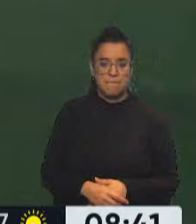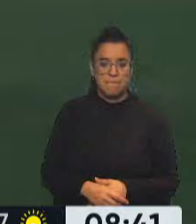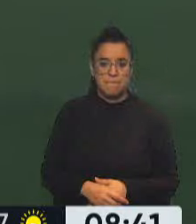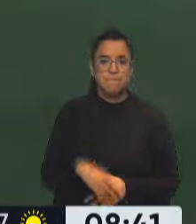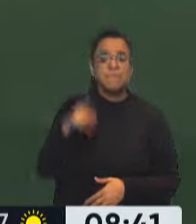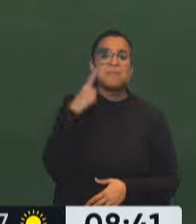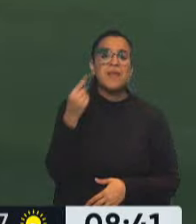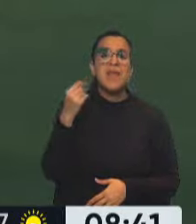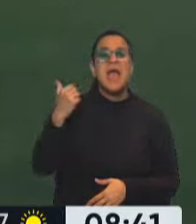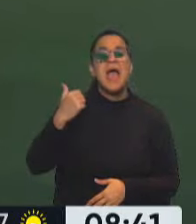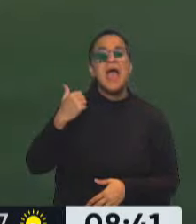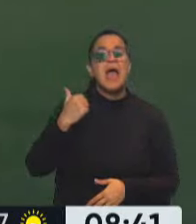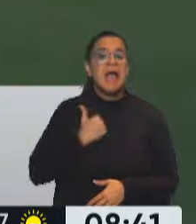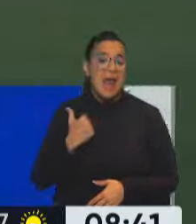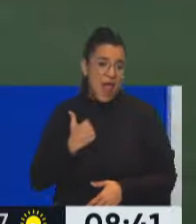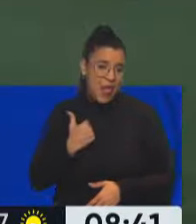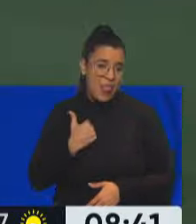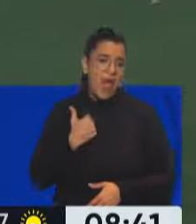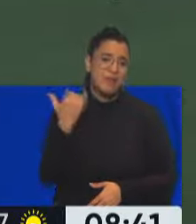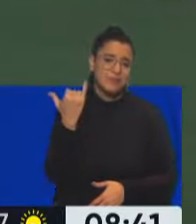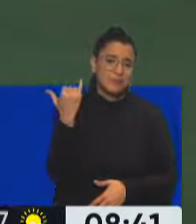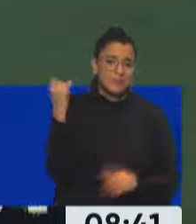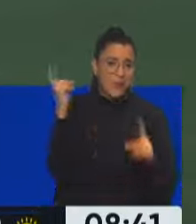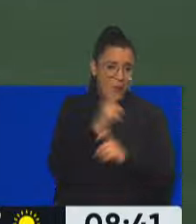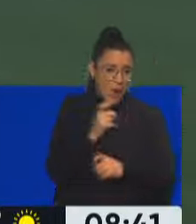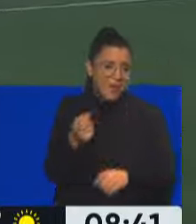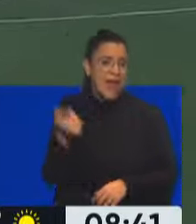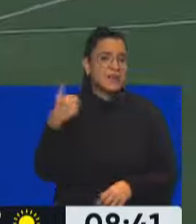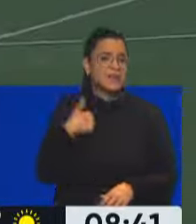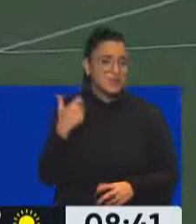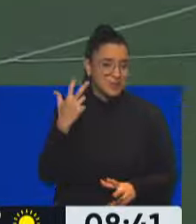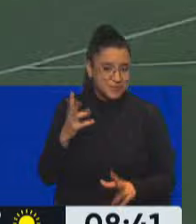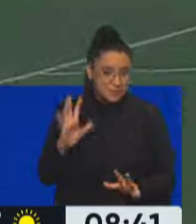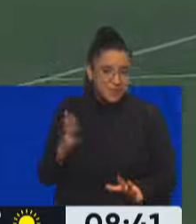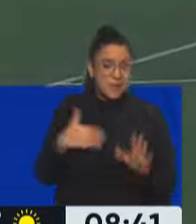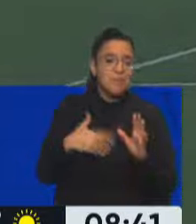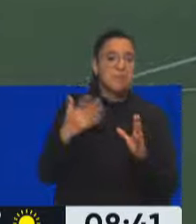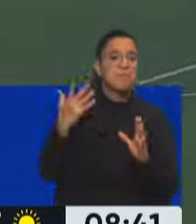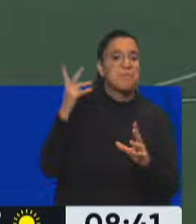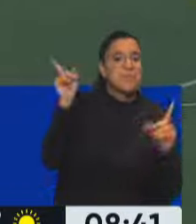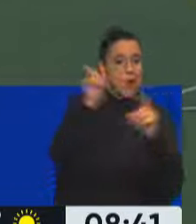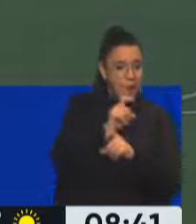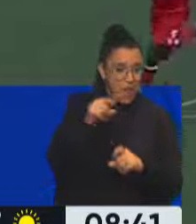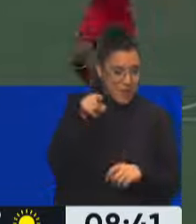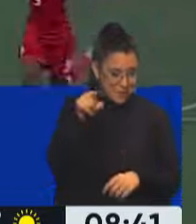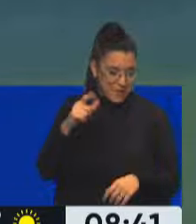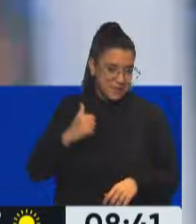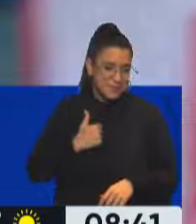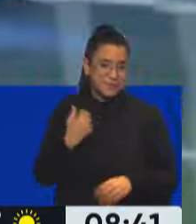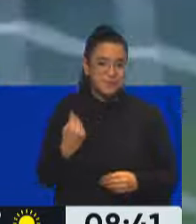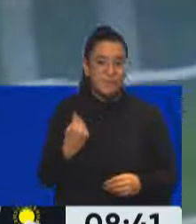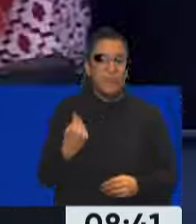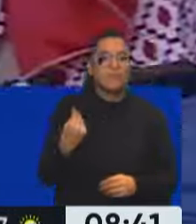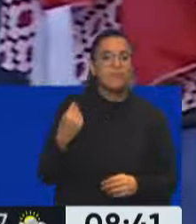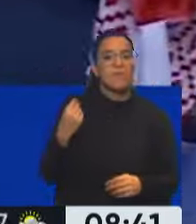Ya lo vos a Canadá. Bueno, nos trajo bastantes problemas. Casi que me animo a decirte que más problemas que Chile a la selección argentina, porque